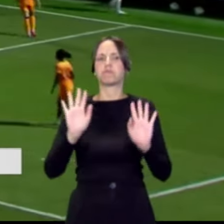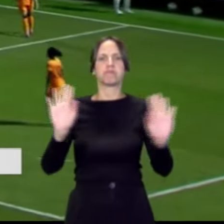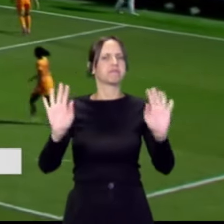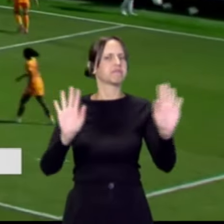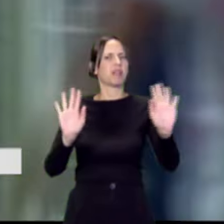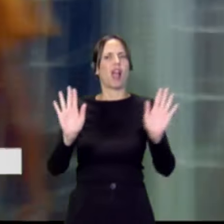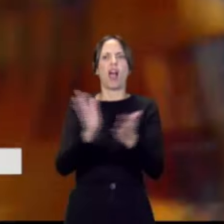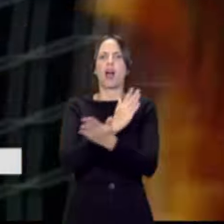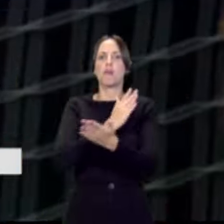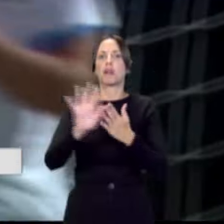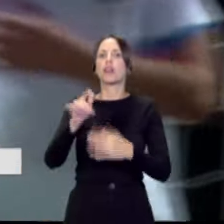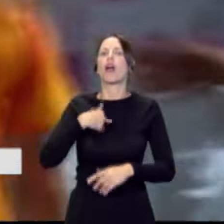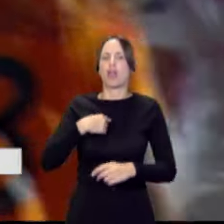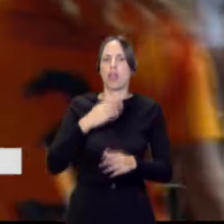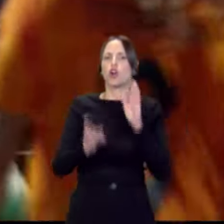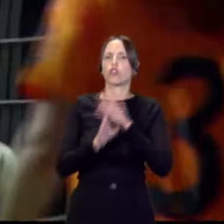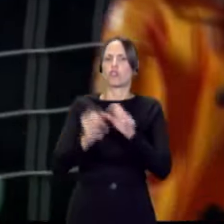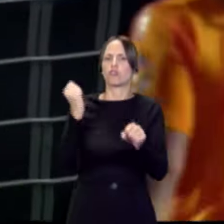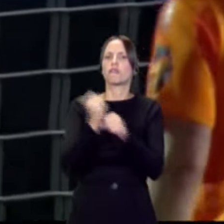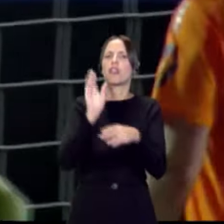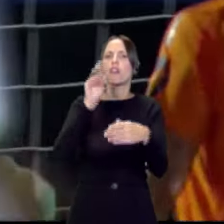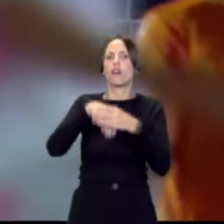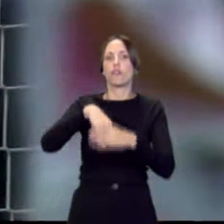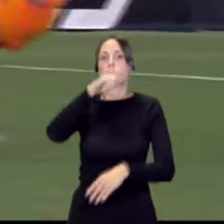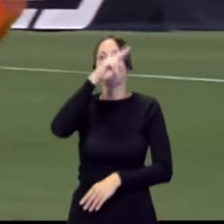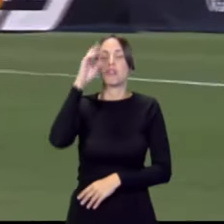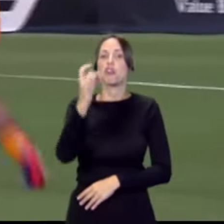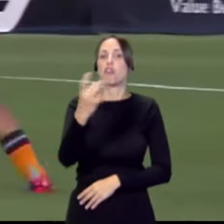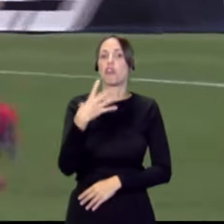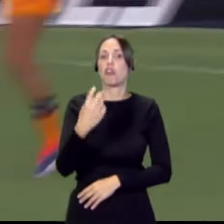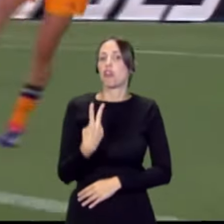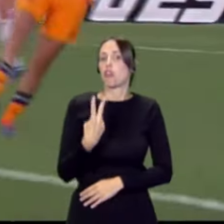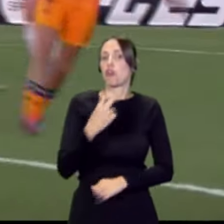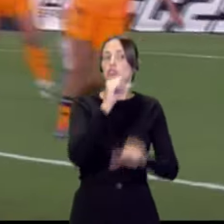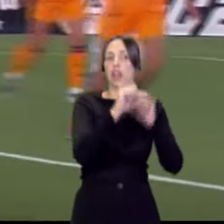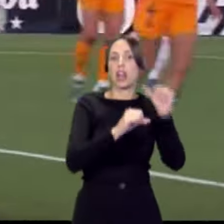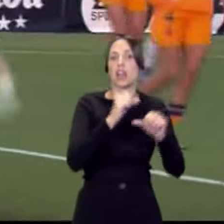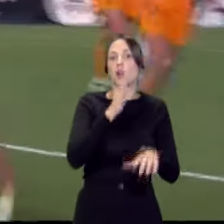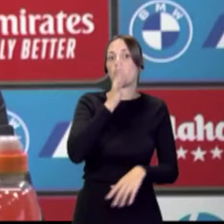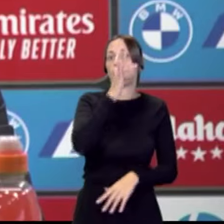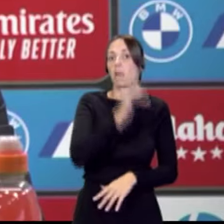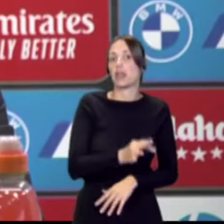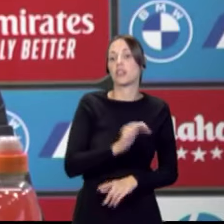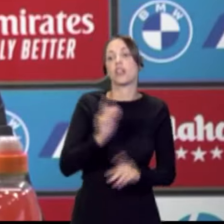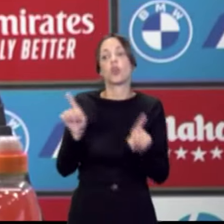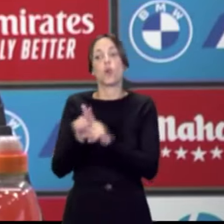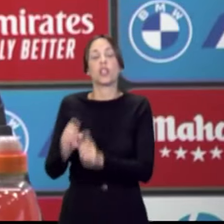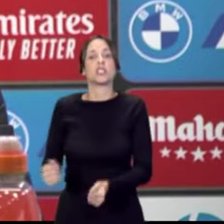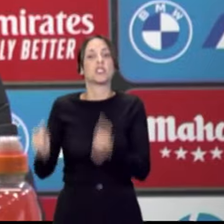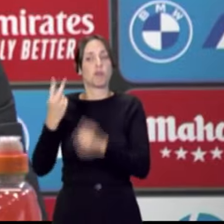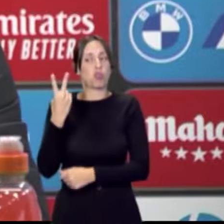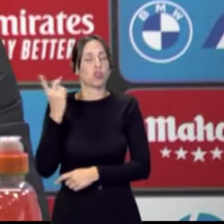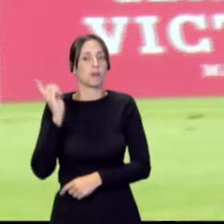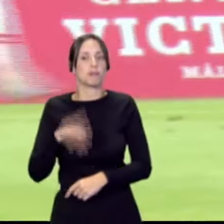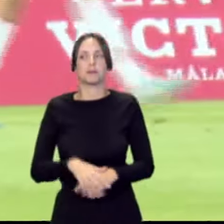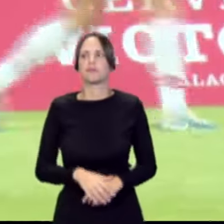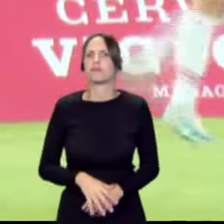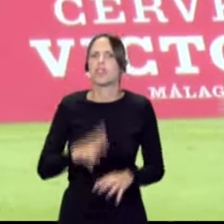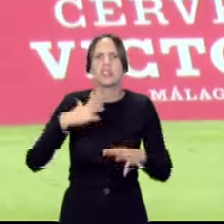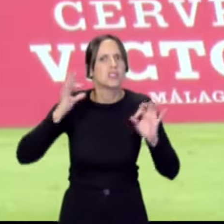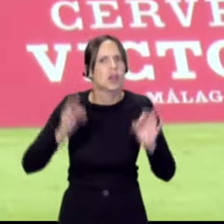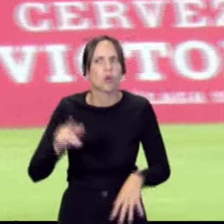Madrid. Solo 2 goles encajados en Liga, ambos de penalti, la misma cifra que en Champions. Creo que va a tener seguro una oportunidad de volver.